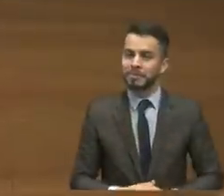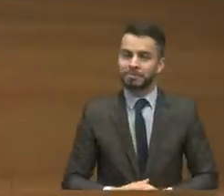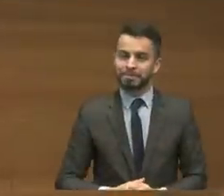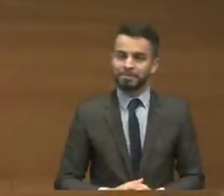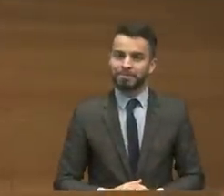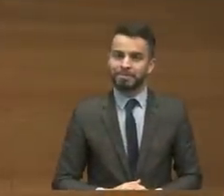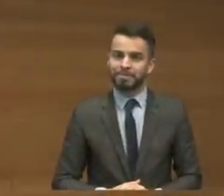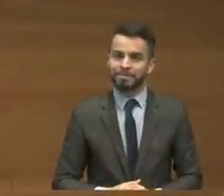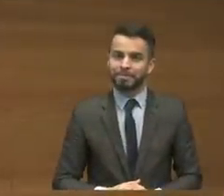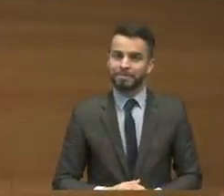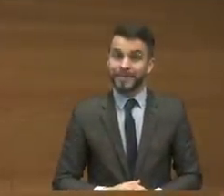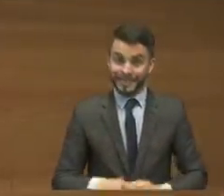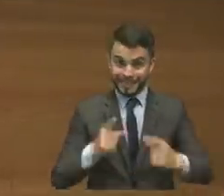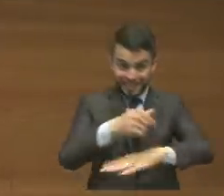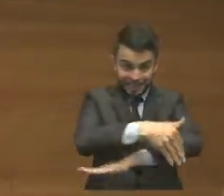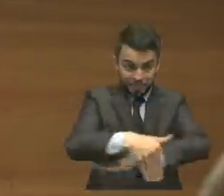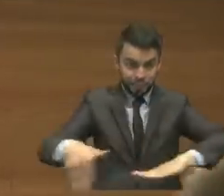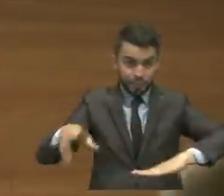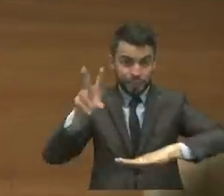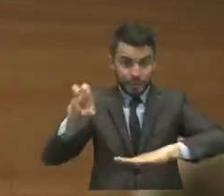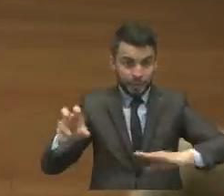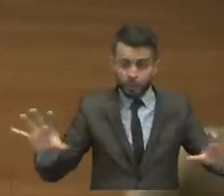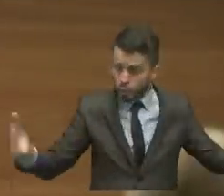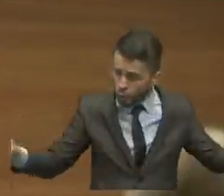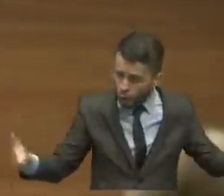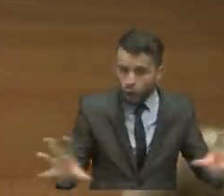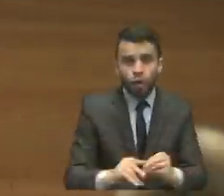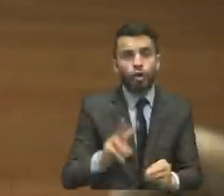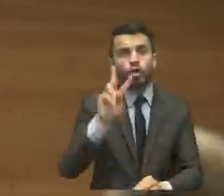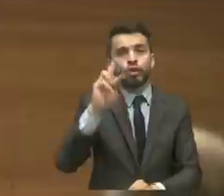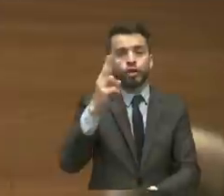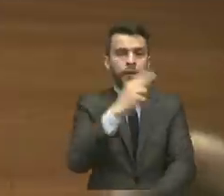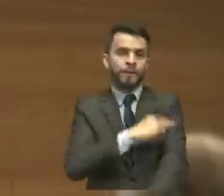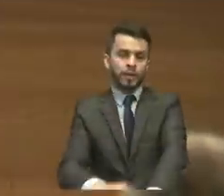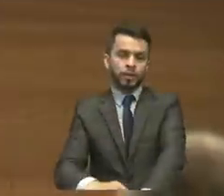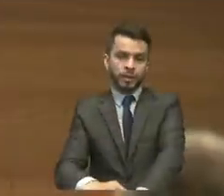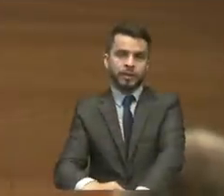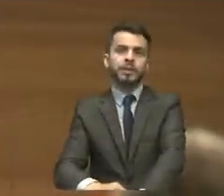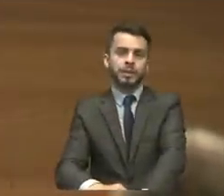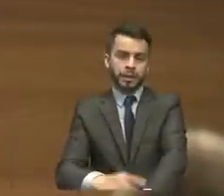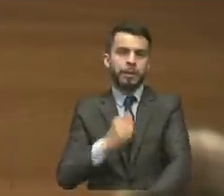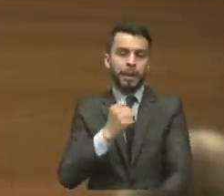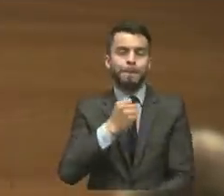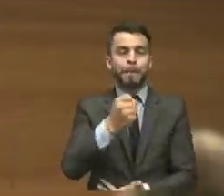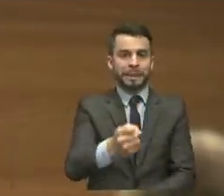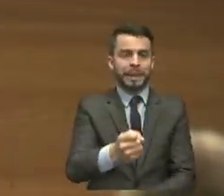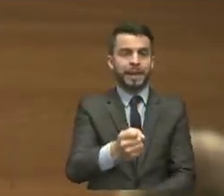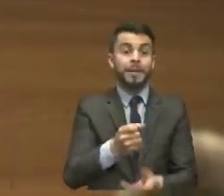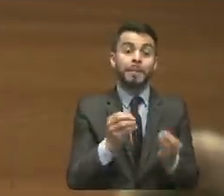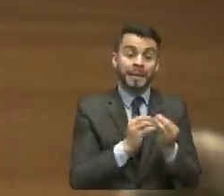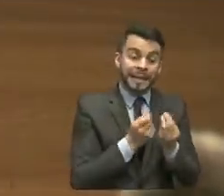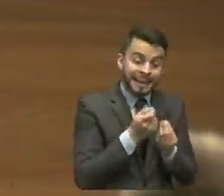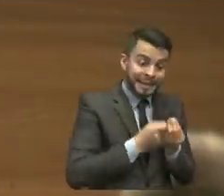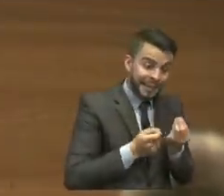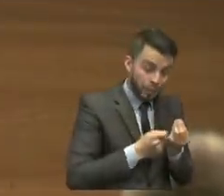El corredor como tal, como te digo, tiene un estimado de 2 billones de pesos. Y el diseño asegura que